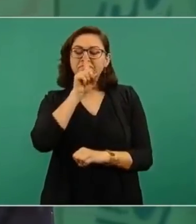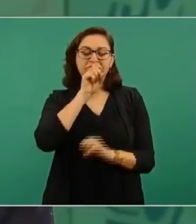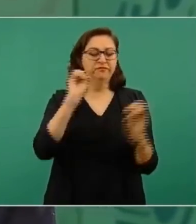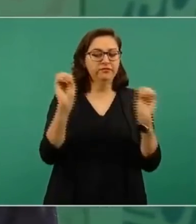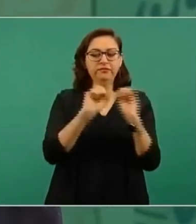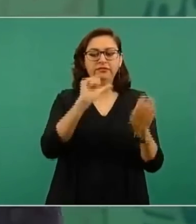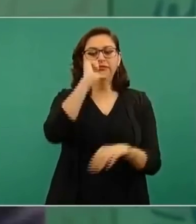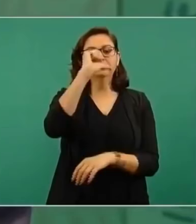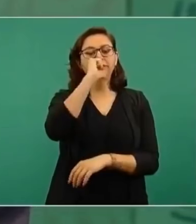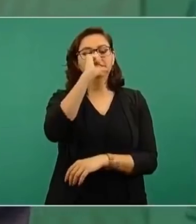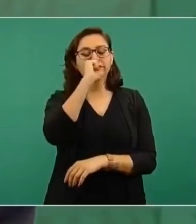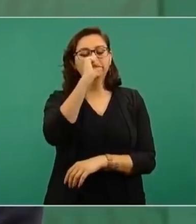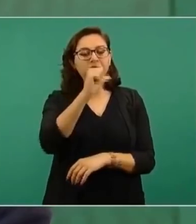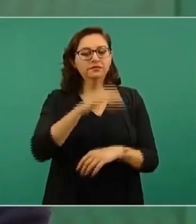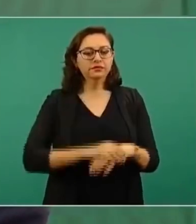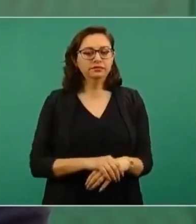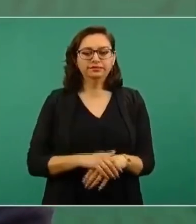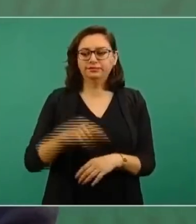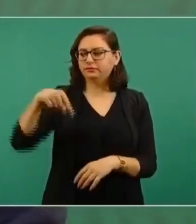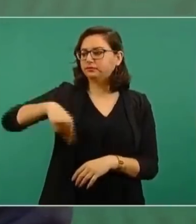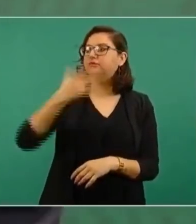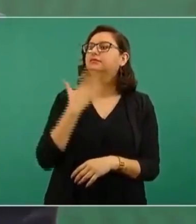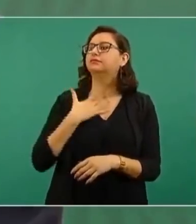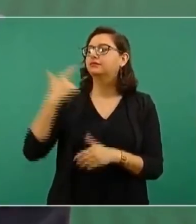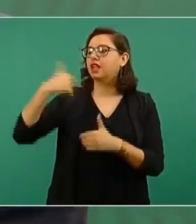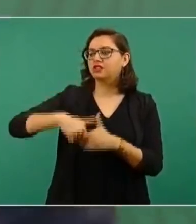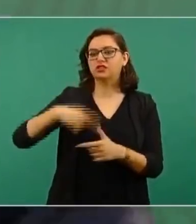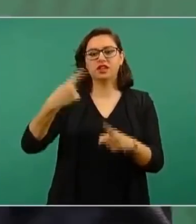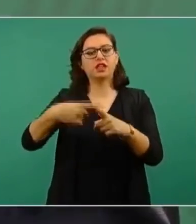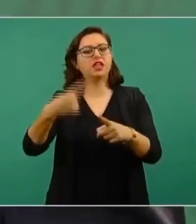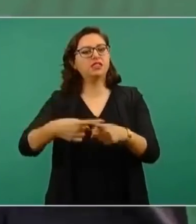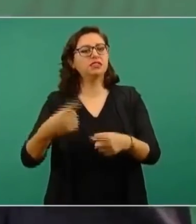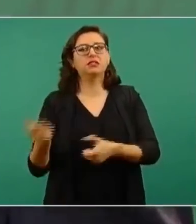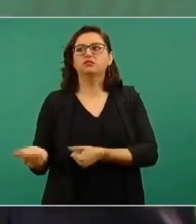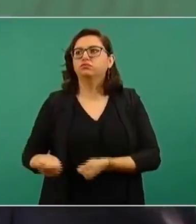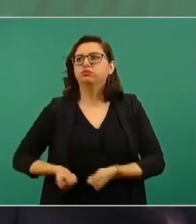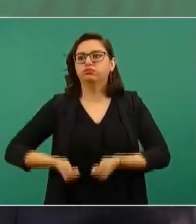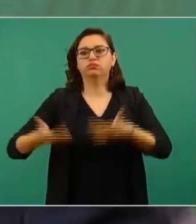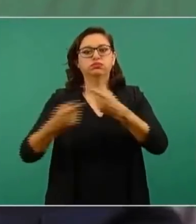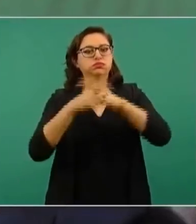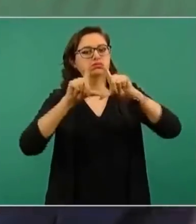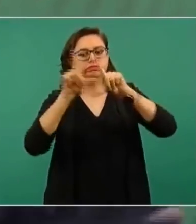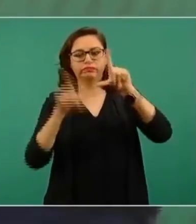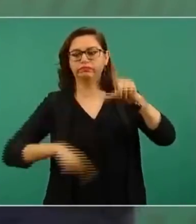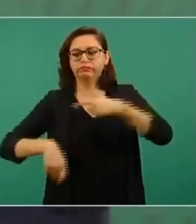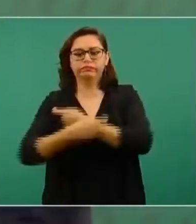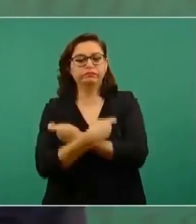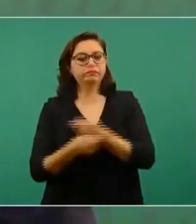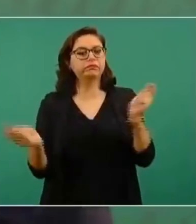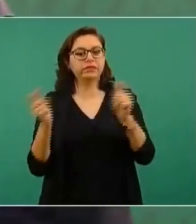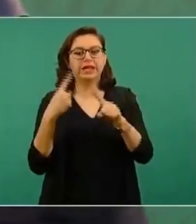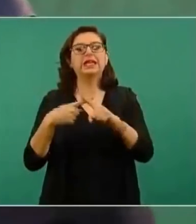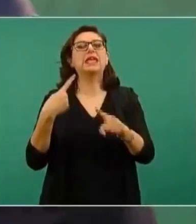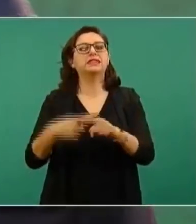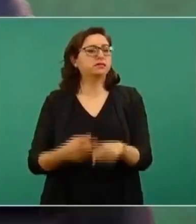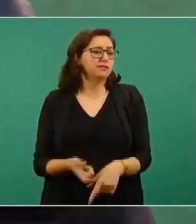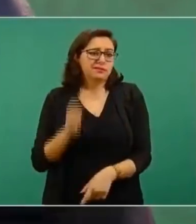¿Quién siguió abasteciendo de gasolina? Pemex. Hasta las mismas